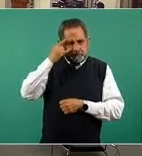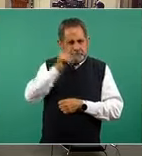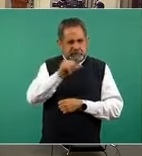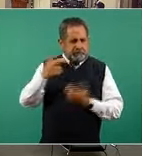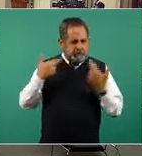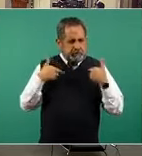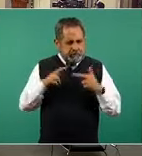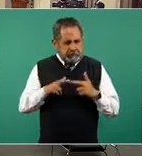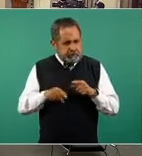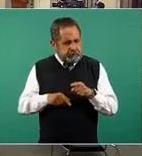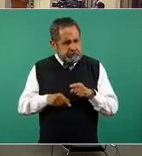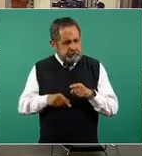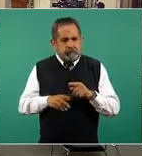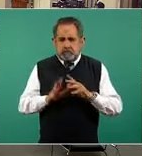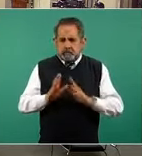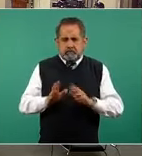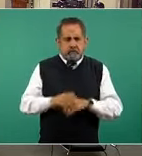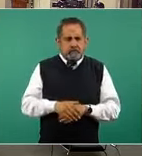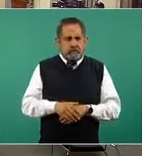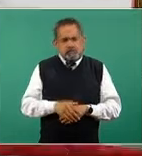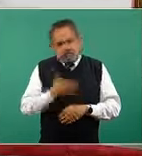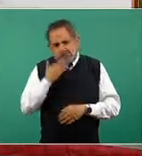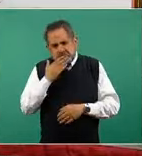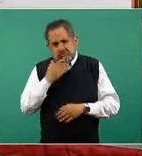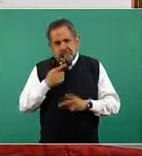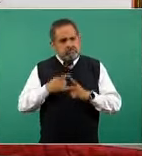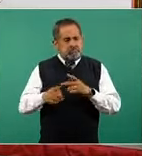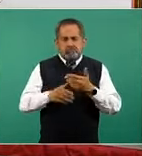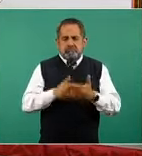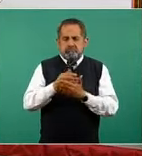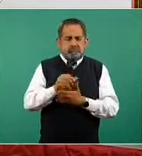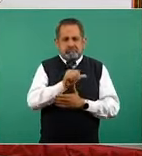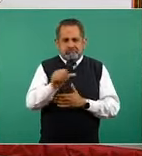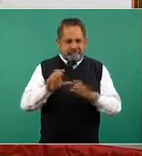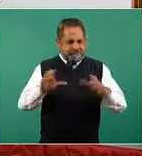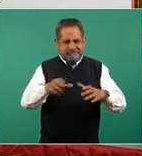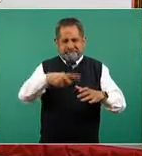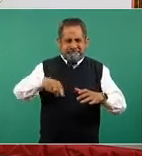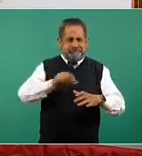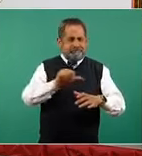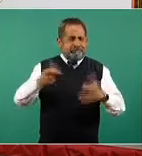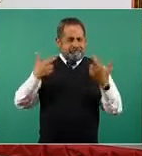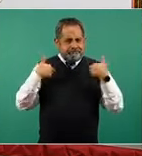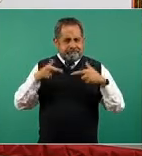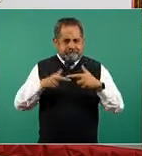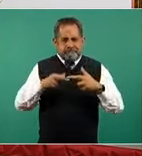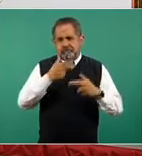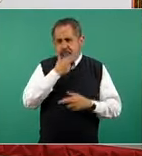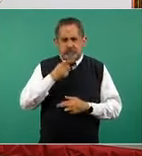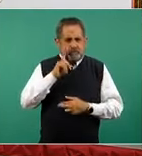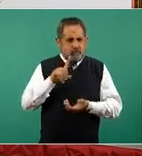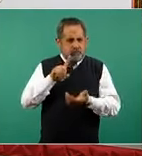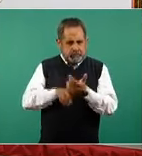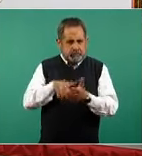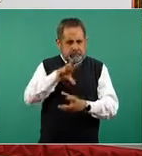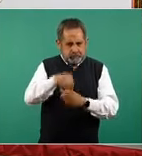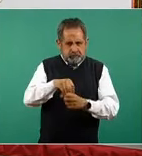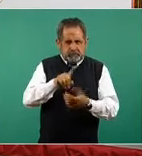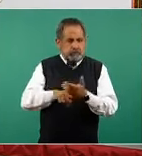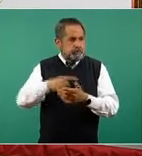una estrategia que se inició en un momento determinado basado en esta población de maestras y maestros que también han